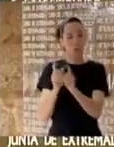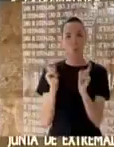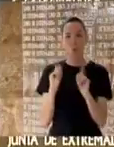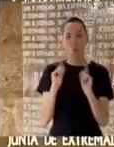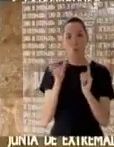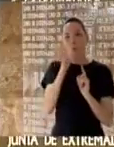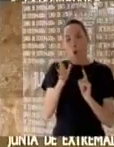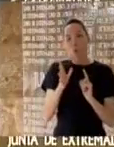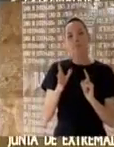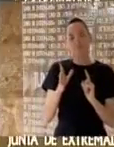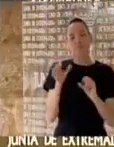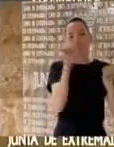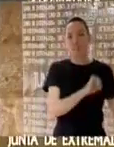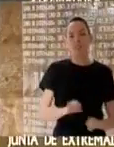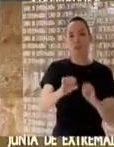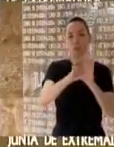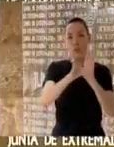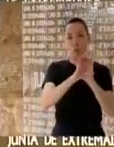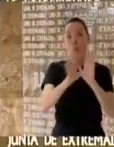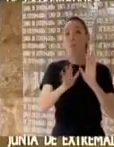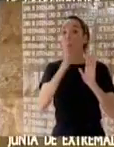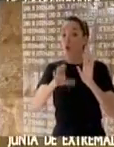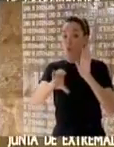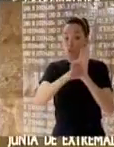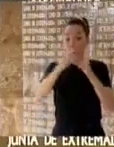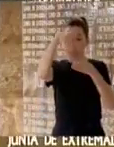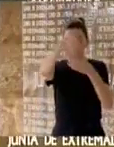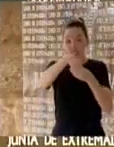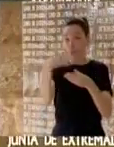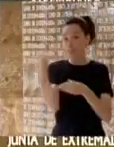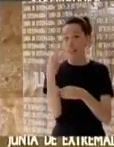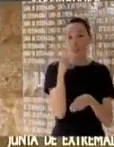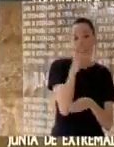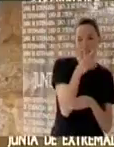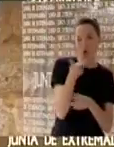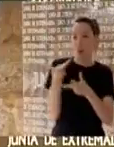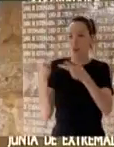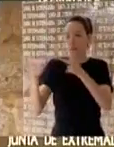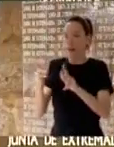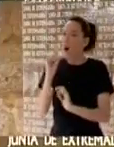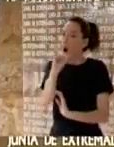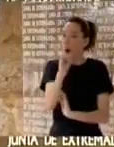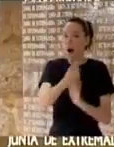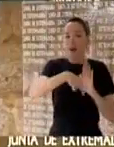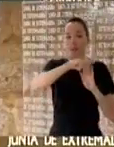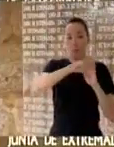están incorporadas en la Constitución y que para muchísimas generaciones pues ha exigido movilización,